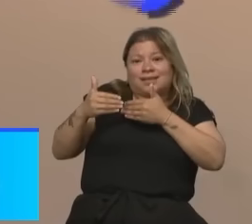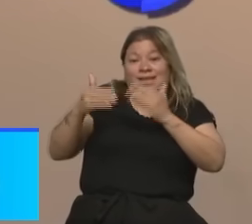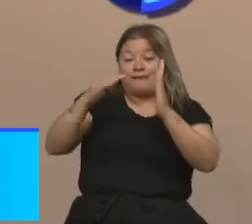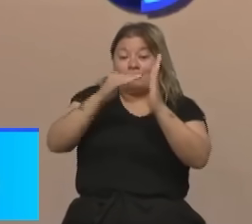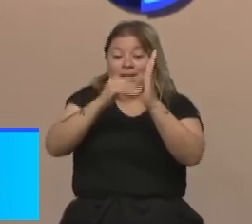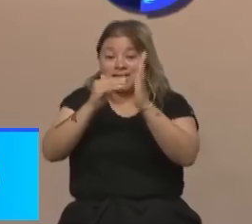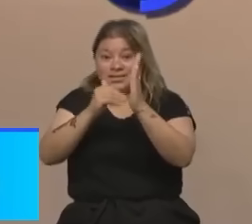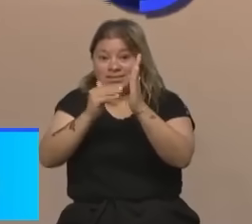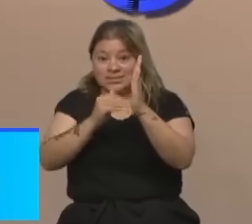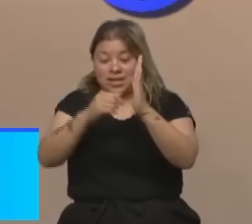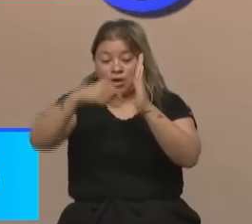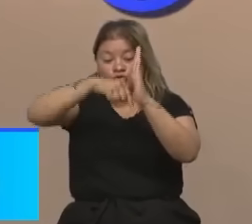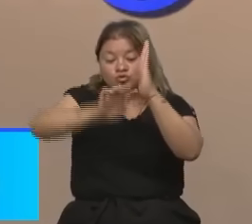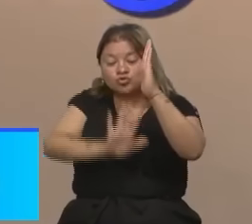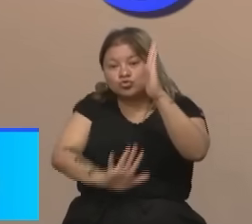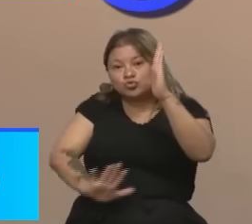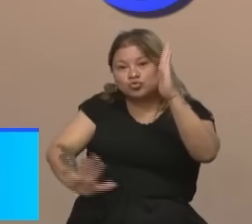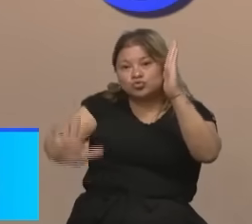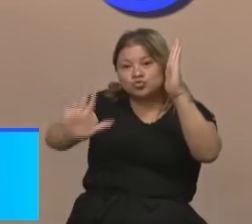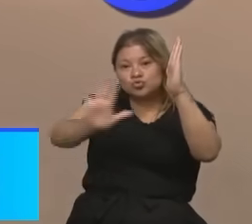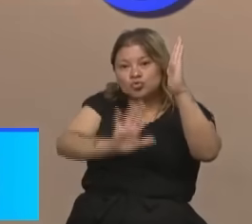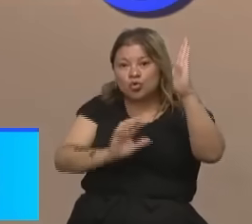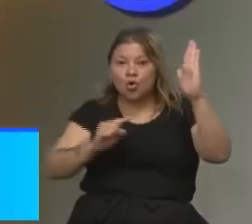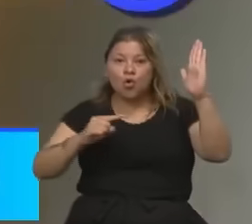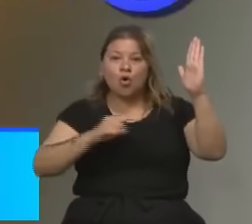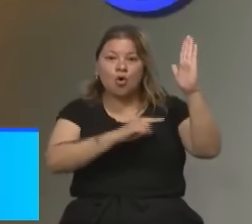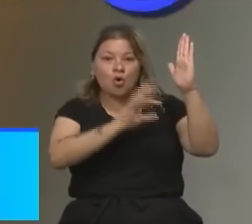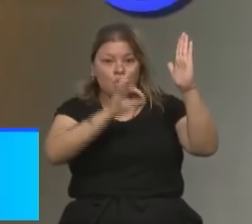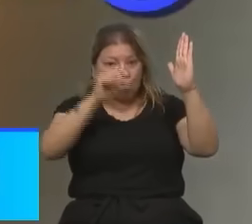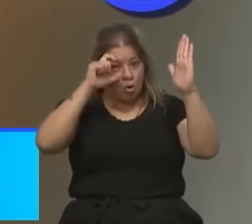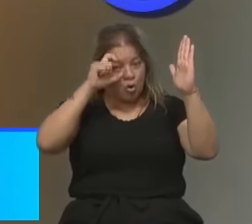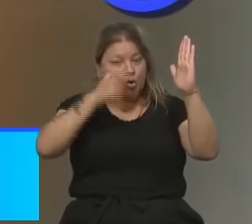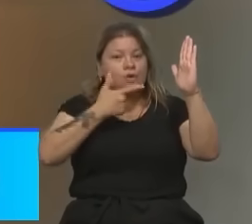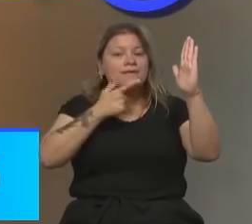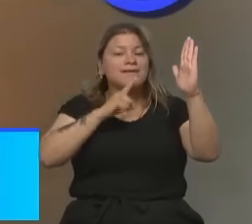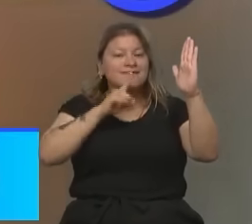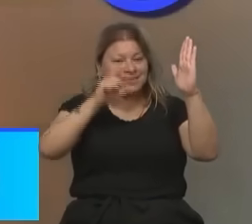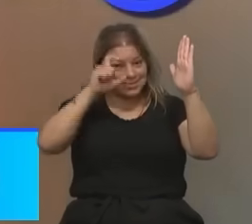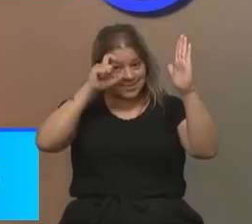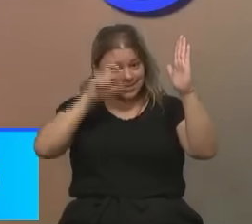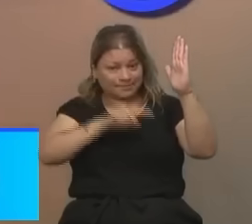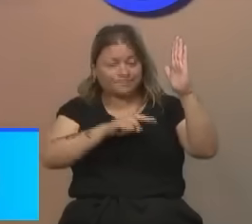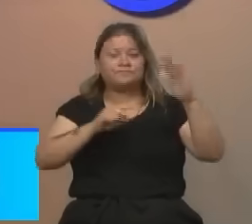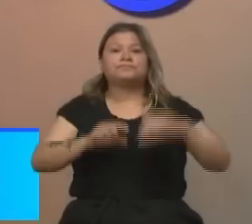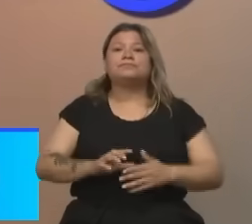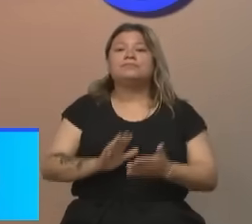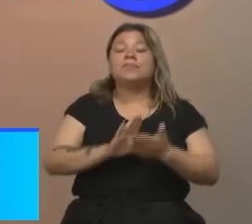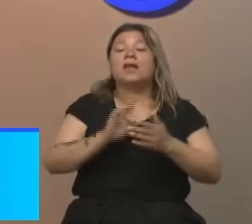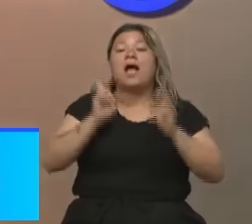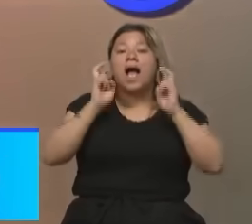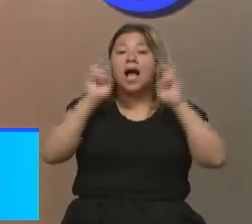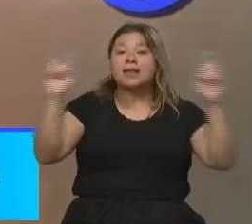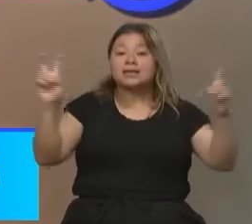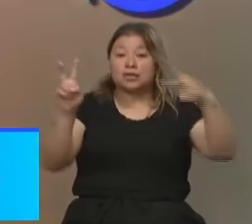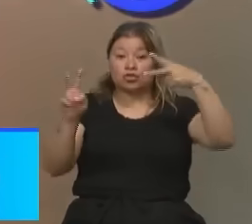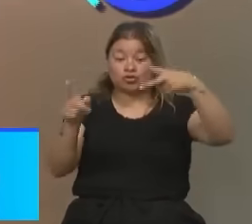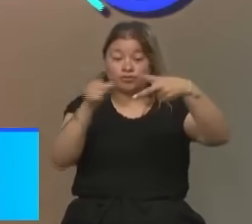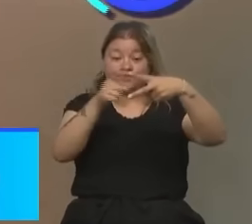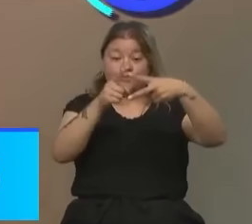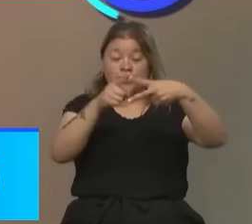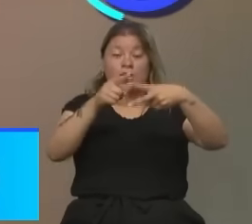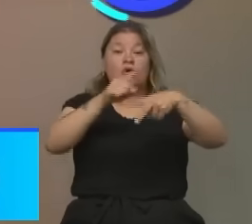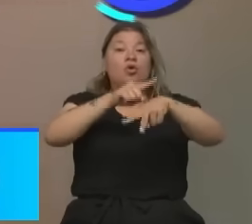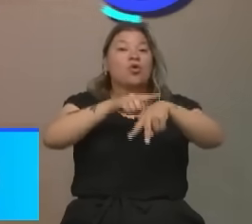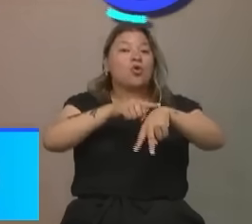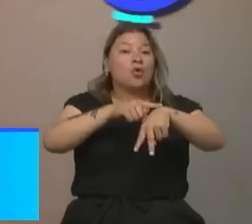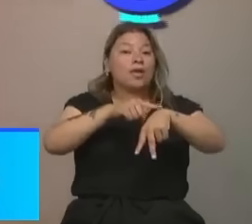Valencia. Y hoy el mayor problema que hay es justamente eso, que el aviso llegó, fueron 2, uno a las 8 y 10, otro una